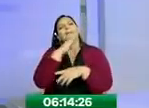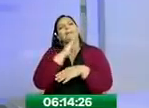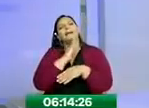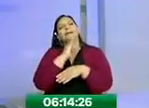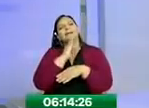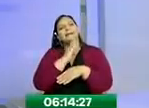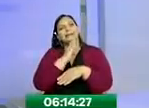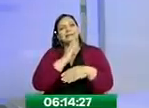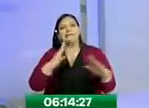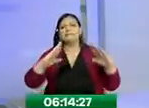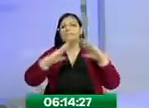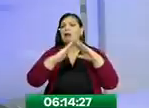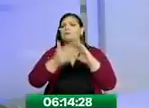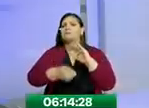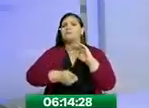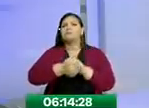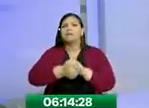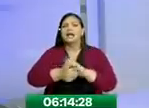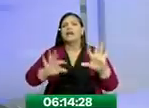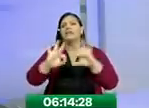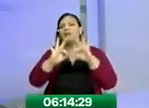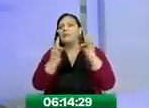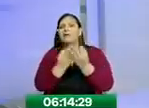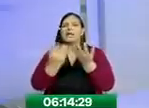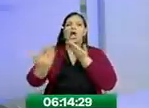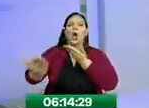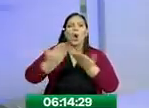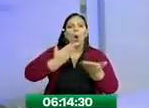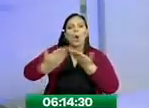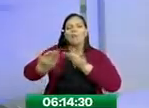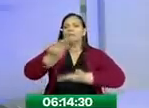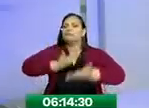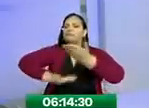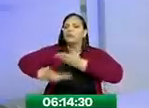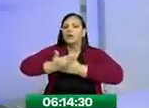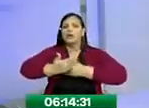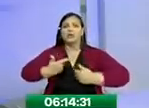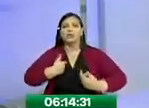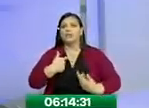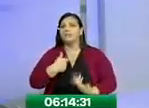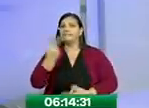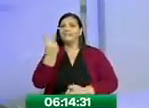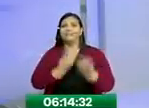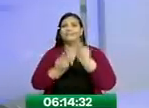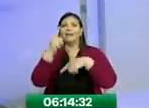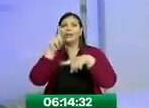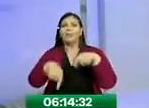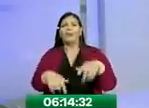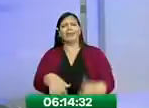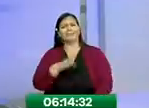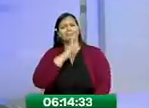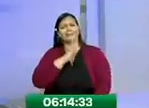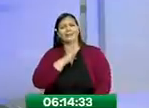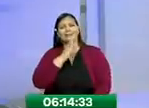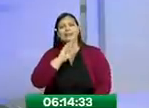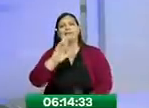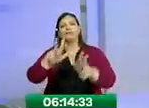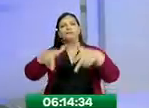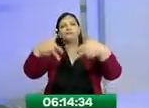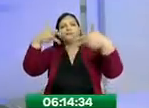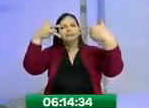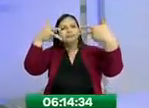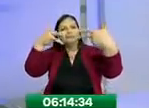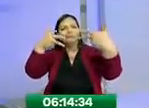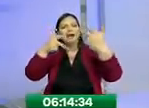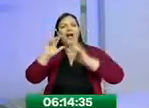nuestra casa estamos haciendo mediante Skype conferencias ahí entre familiares, entre amigos, para conversar, ¿no? Que yo creo que es un dato